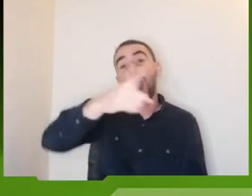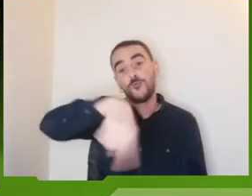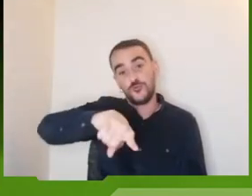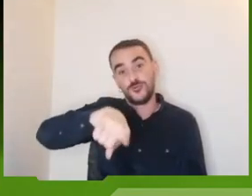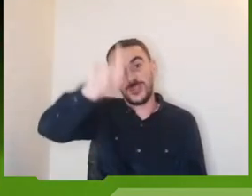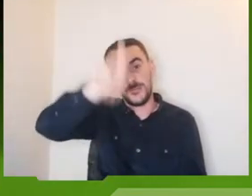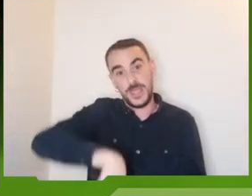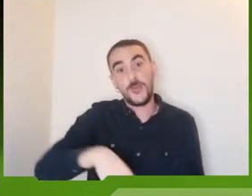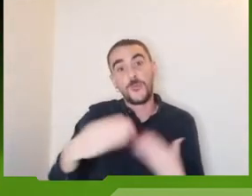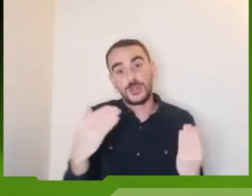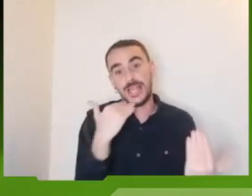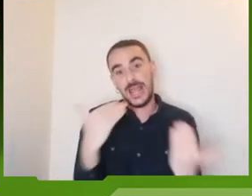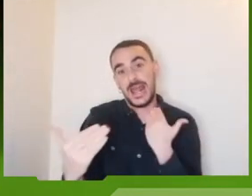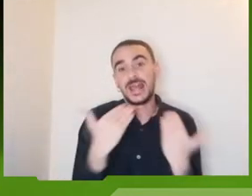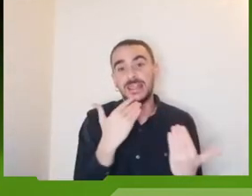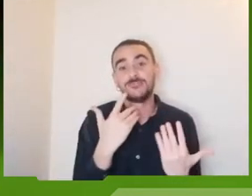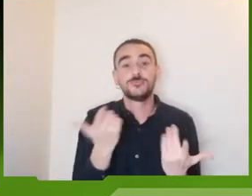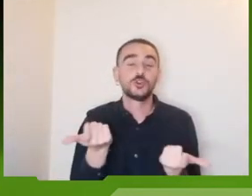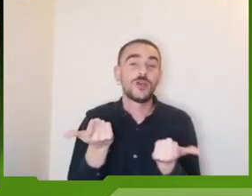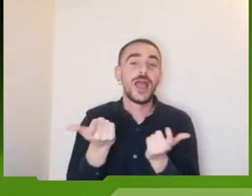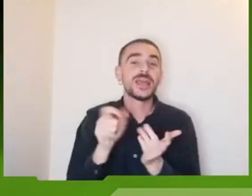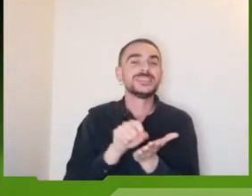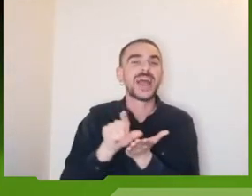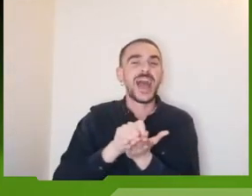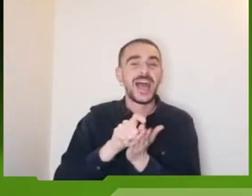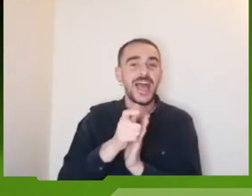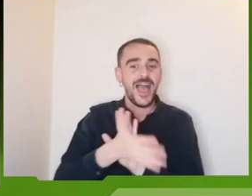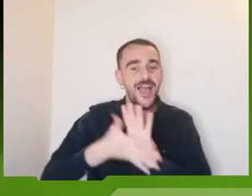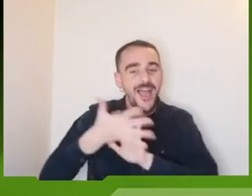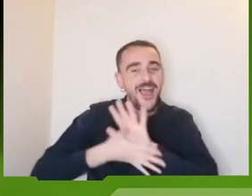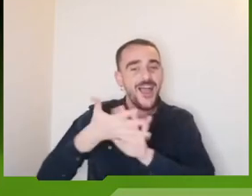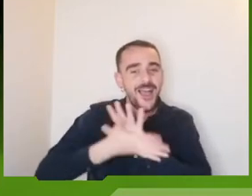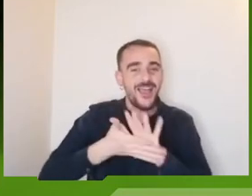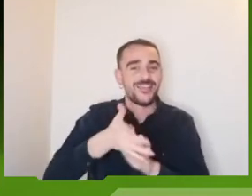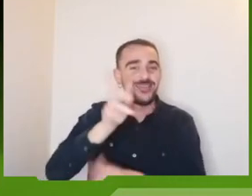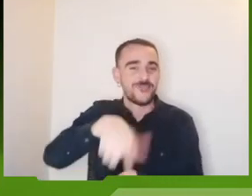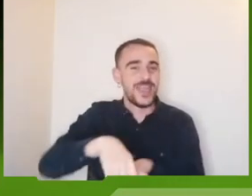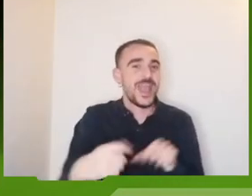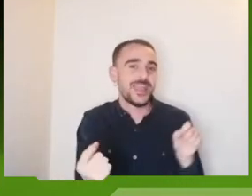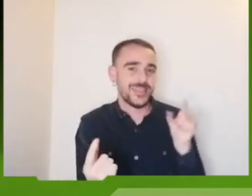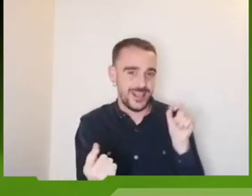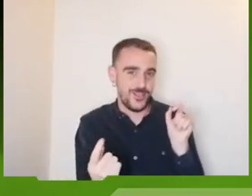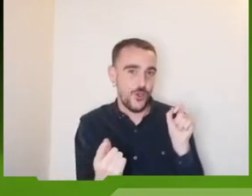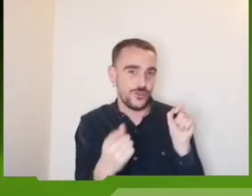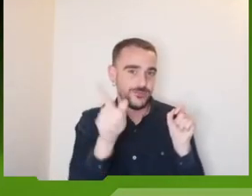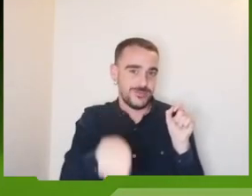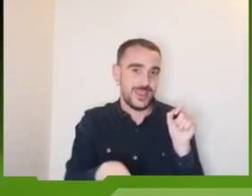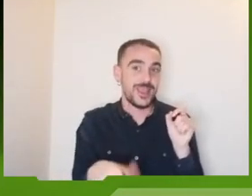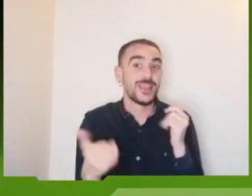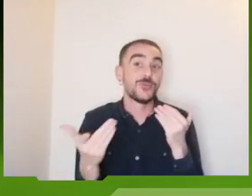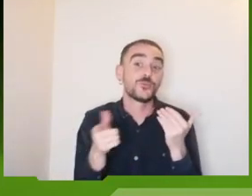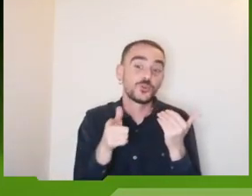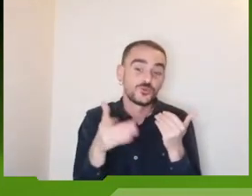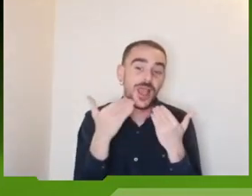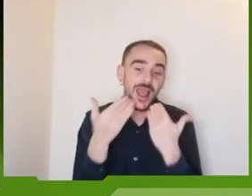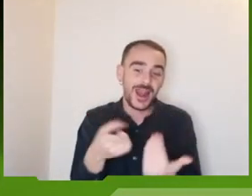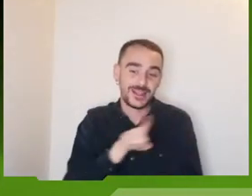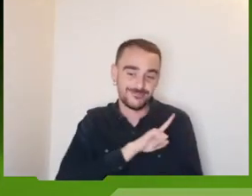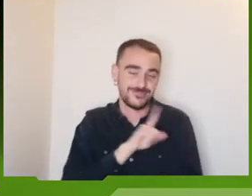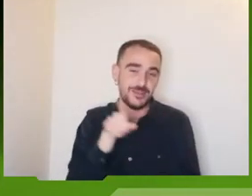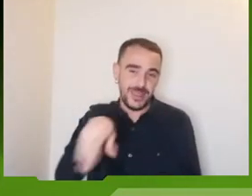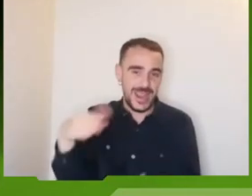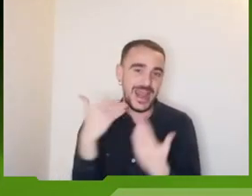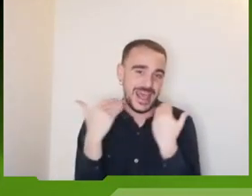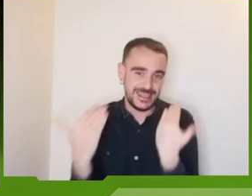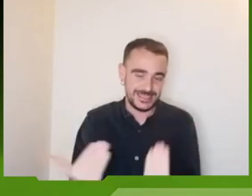chat, por interactuar y por vuestro agradecimiento también. Así que el lunes que